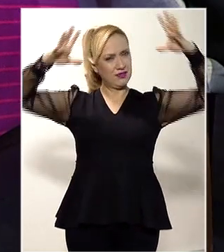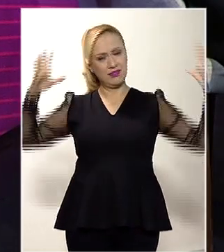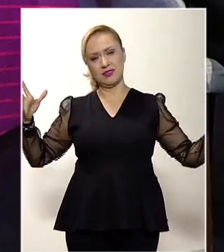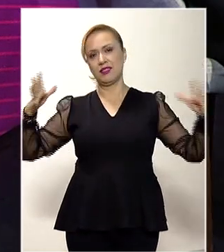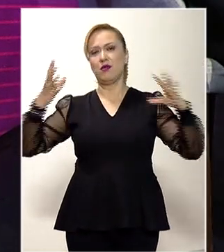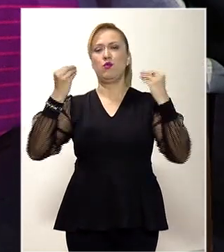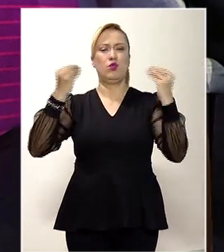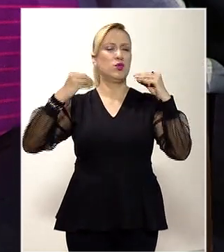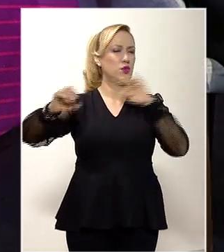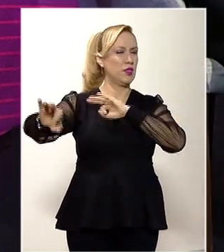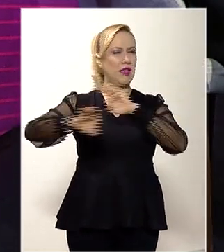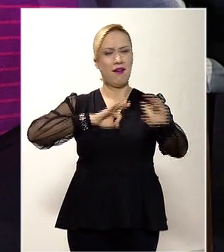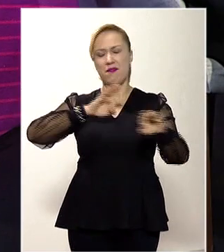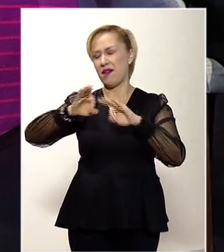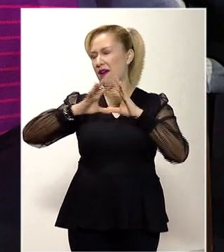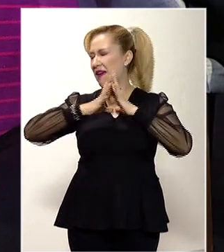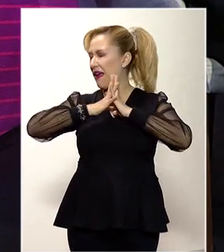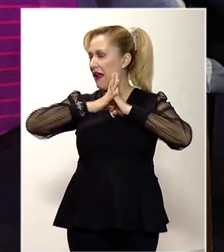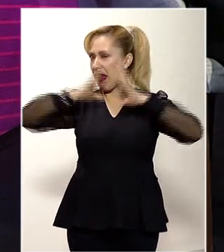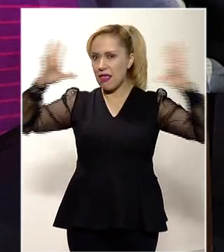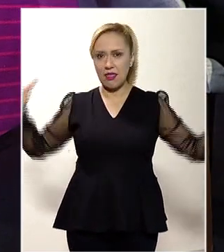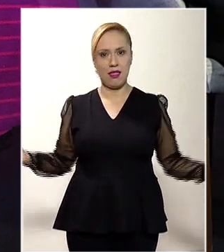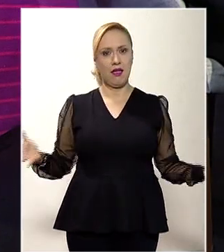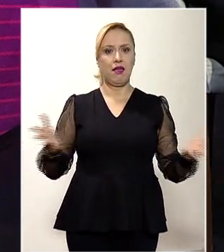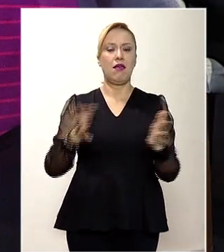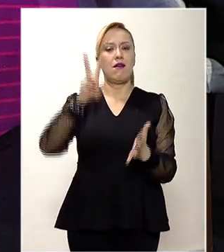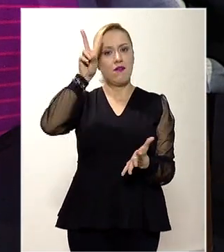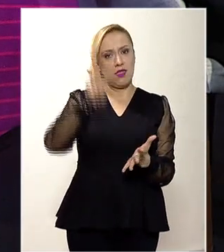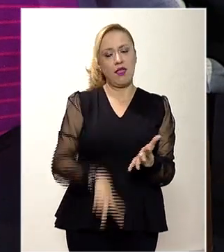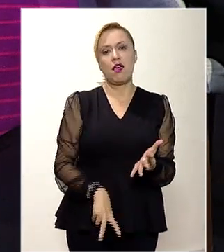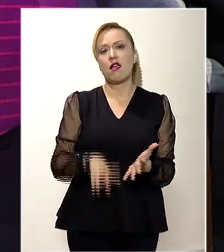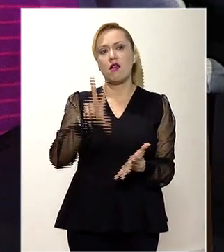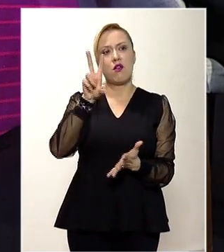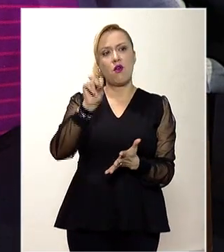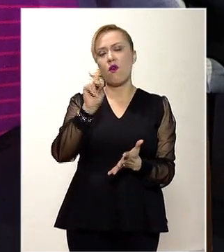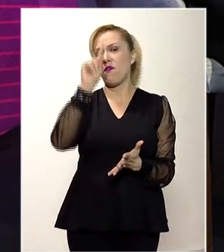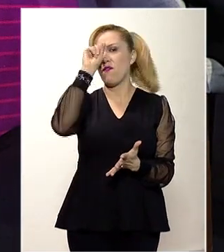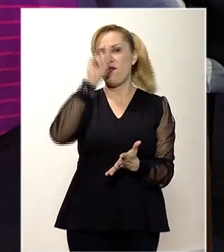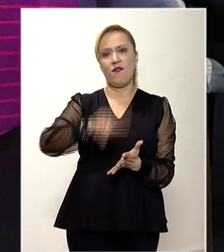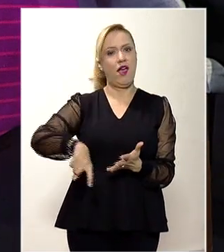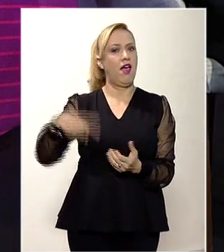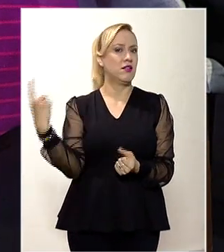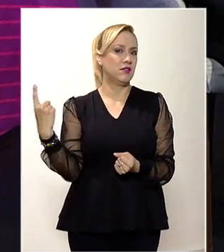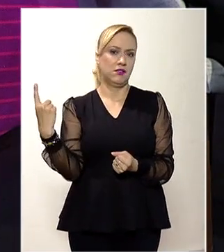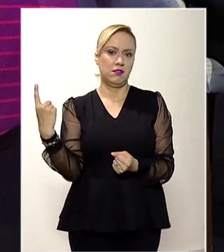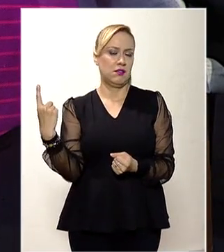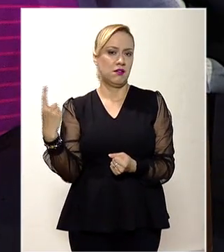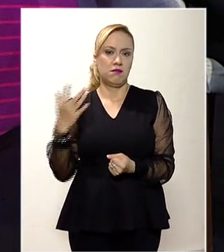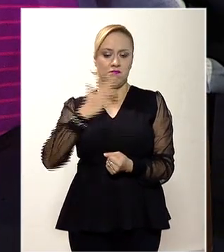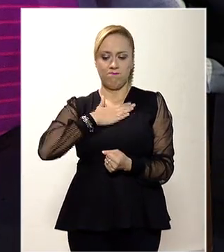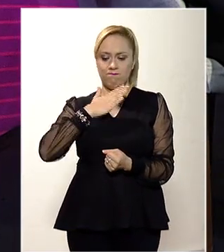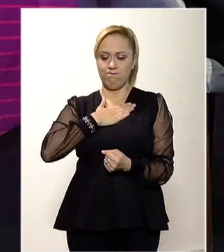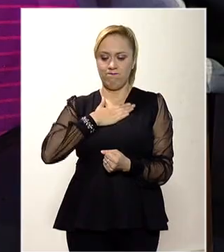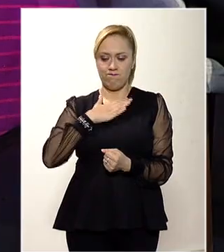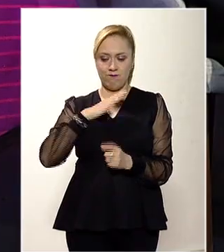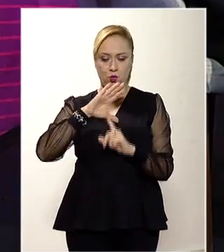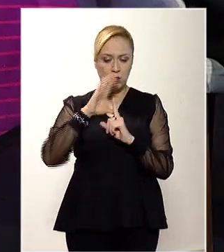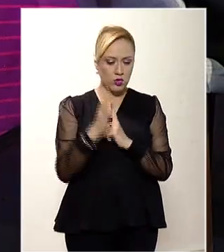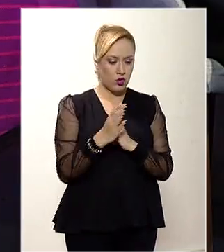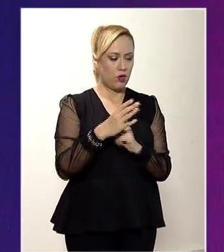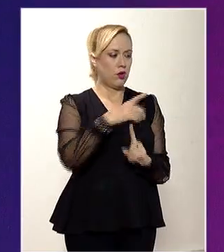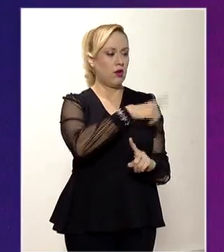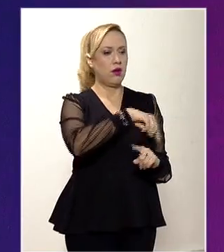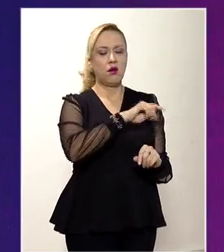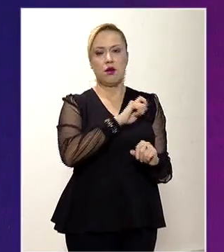de trabajo que hay que hacer es impresionante y la verdad es que esto no es una chamba que nos toque ni a las comisiones ni a las fiscalías, es una chamba del